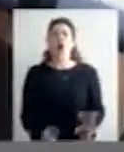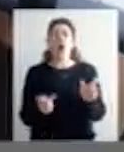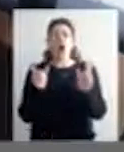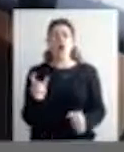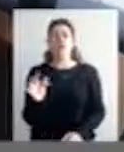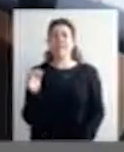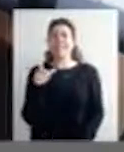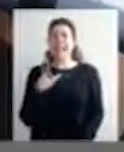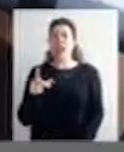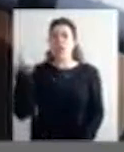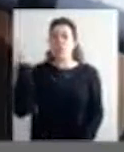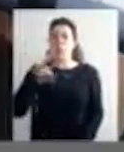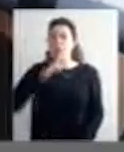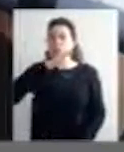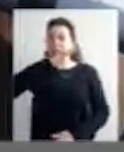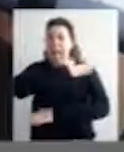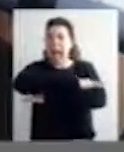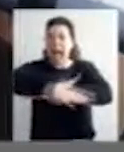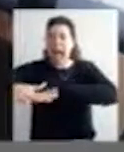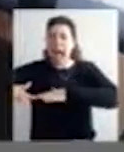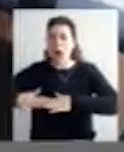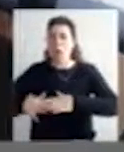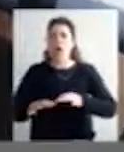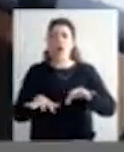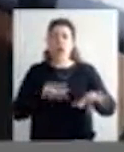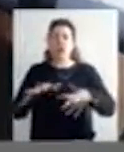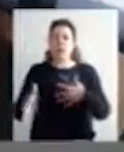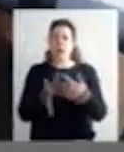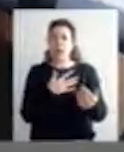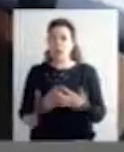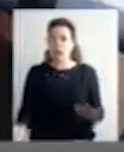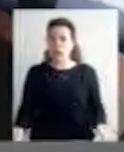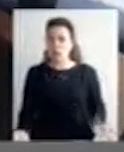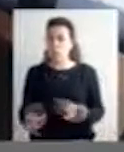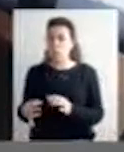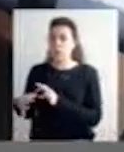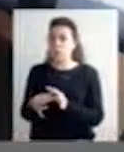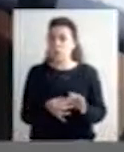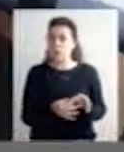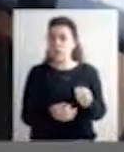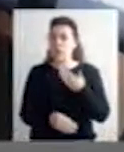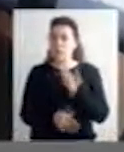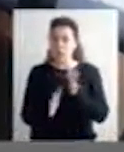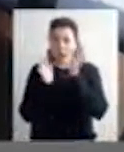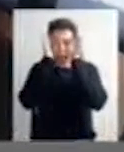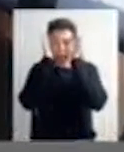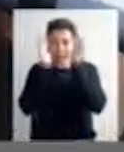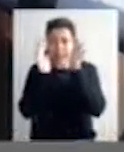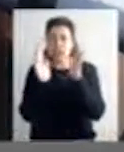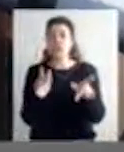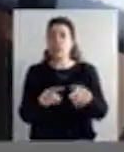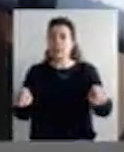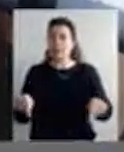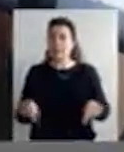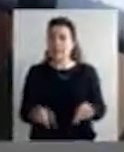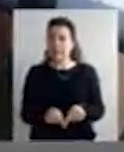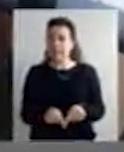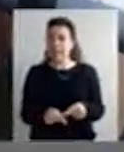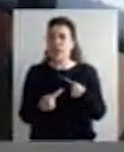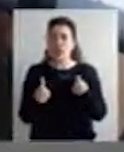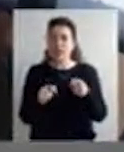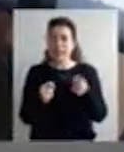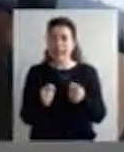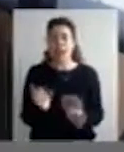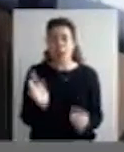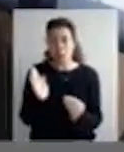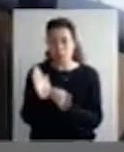nuestras aguas o de nuestros recursos naturales. Por eso pido atención a la sala. Intenté ingresar una pequeña indicación